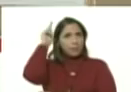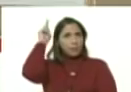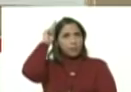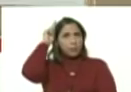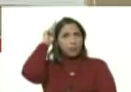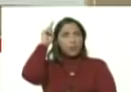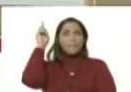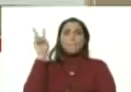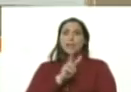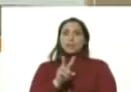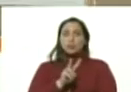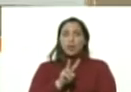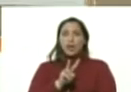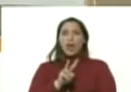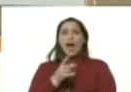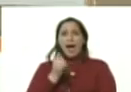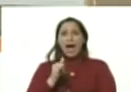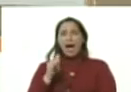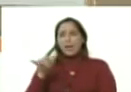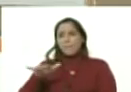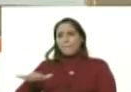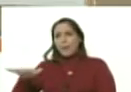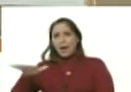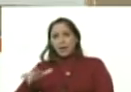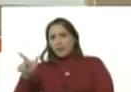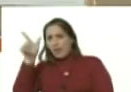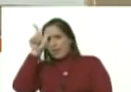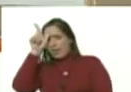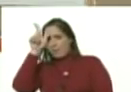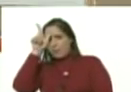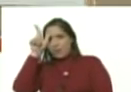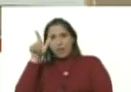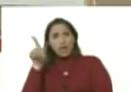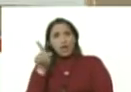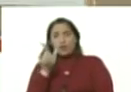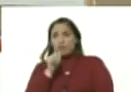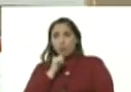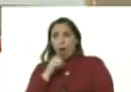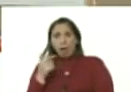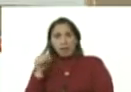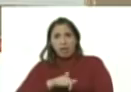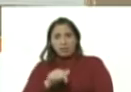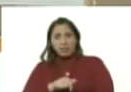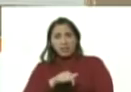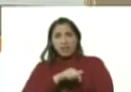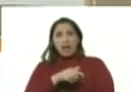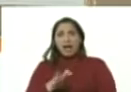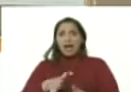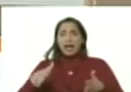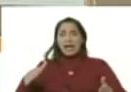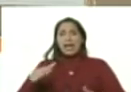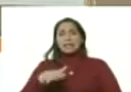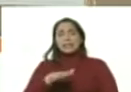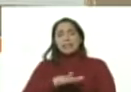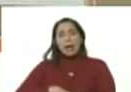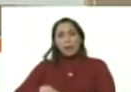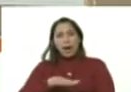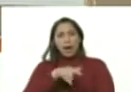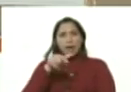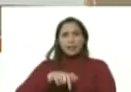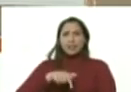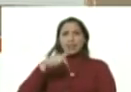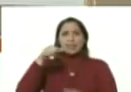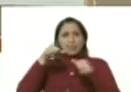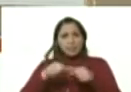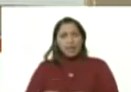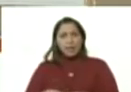Berlín y no en Mapaurí, en el estado Bolívar, en la gran sabana donde debe reposar con su pueblo